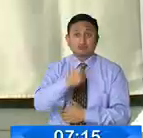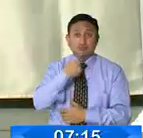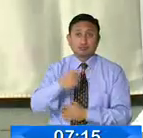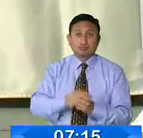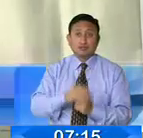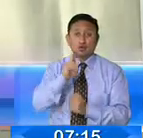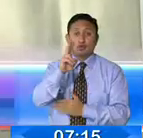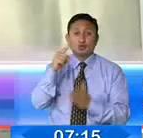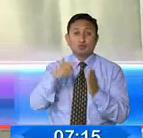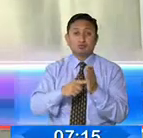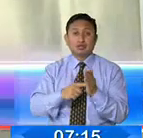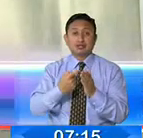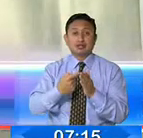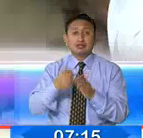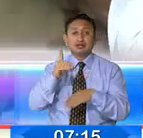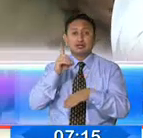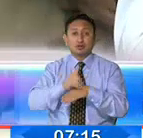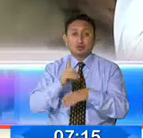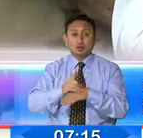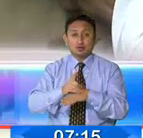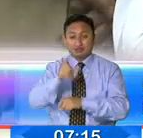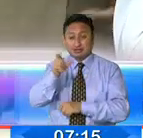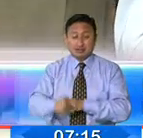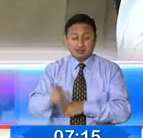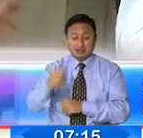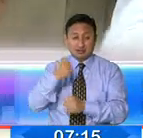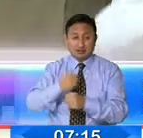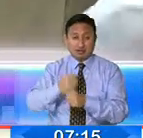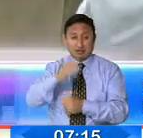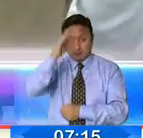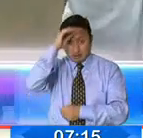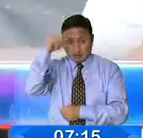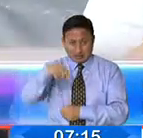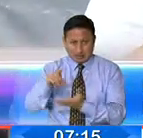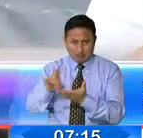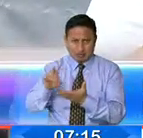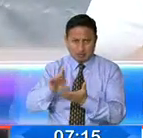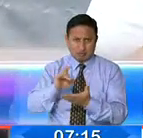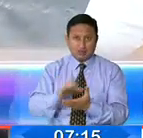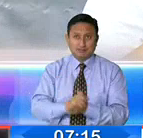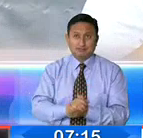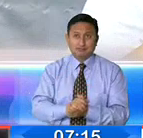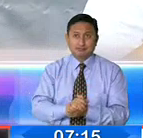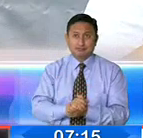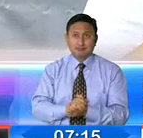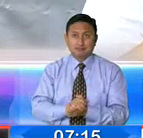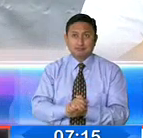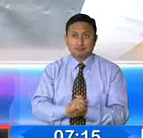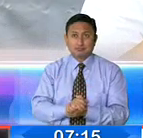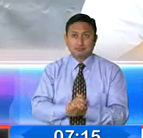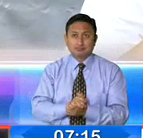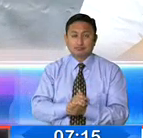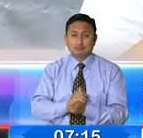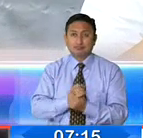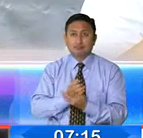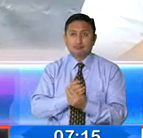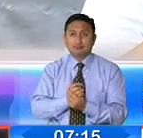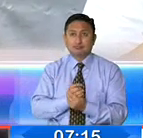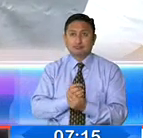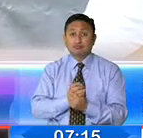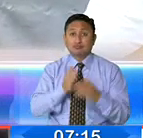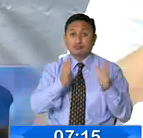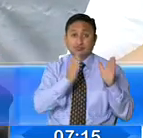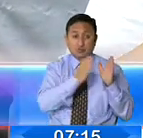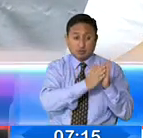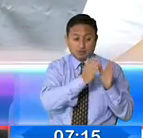los trabajadores de la salud desvinculados durante la emergencia sanitaria. Llegaron hasta X mes y